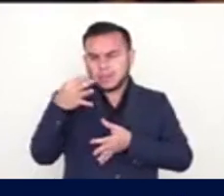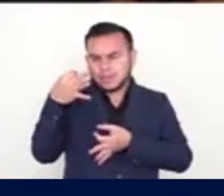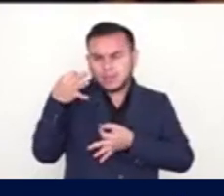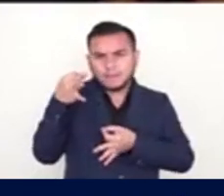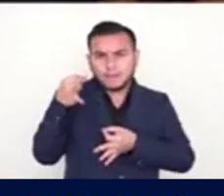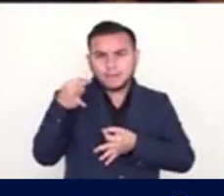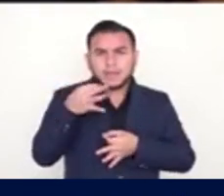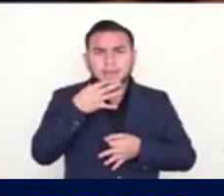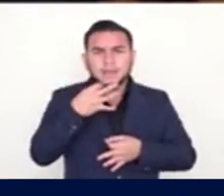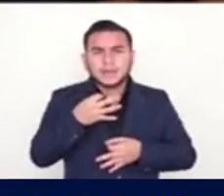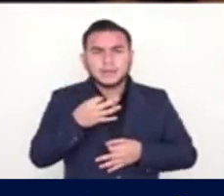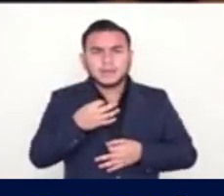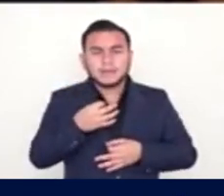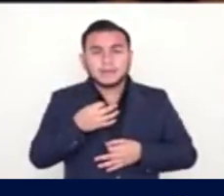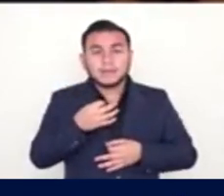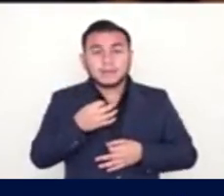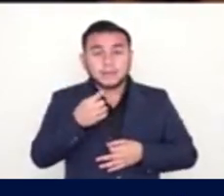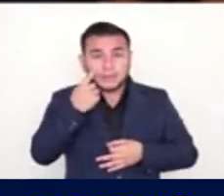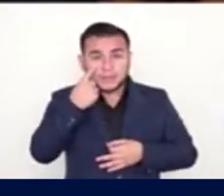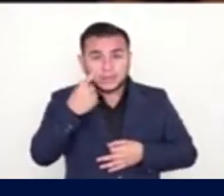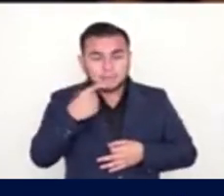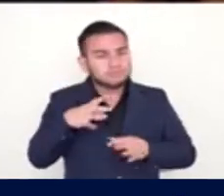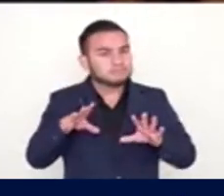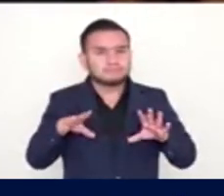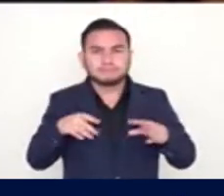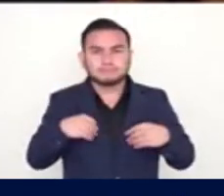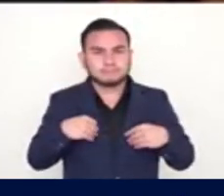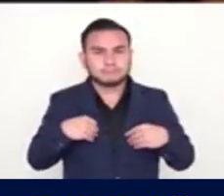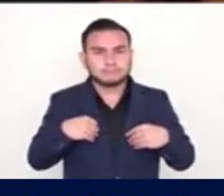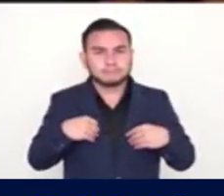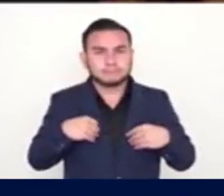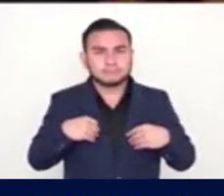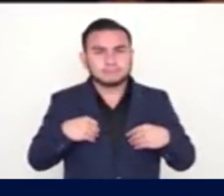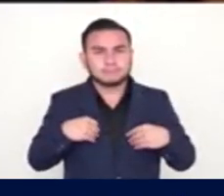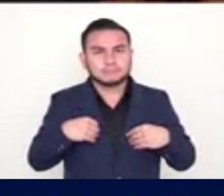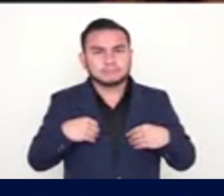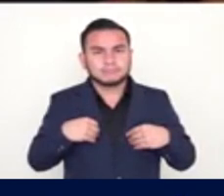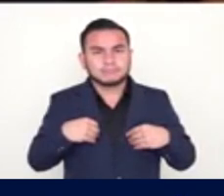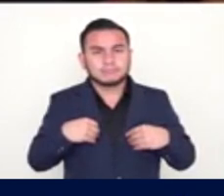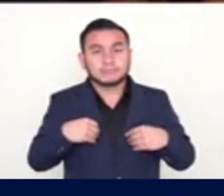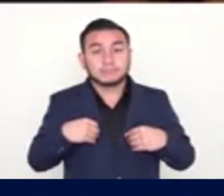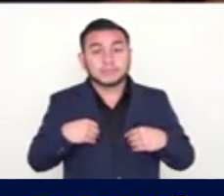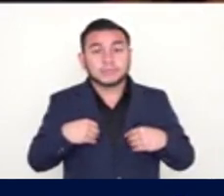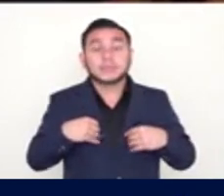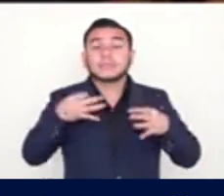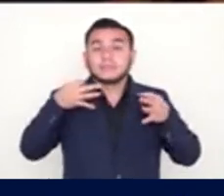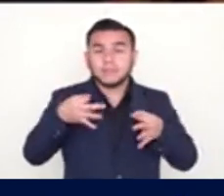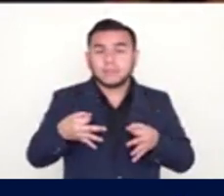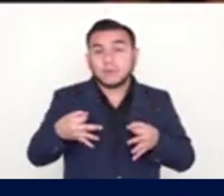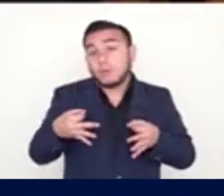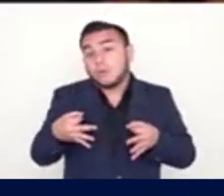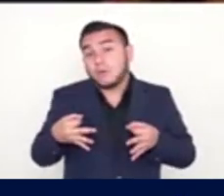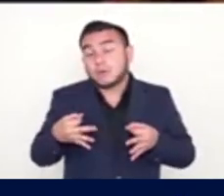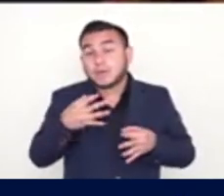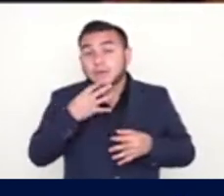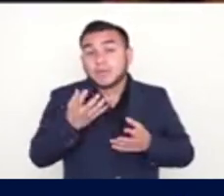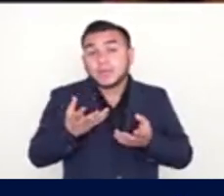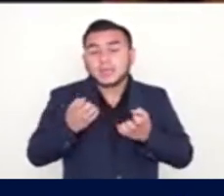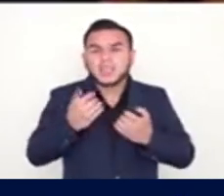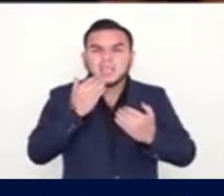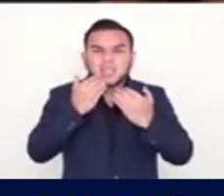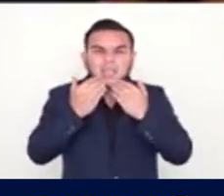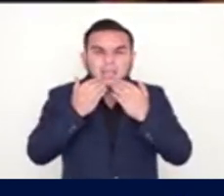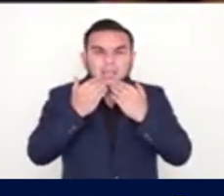documentos, me gustaría saber si usted va a negar que son documentos oficiales de su gobierno. Uh-huh. Y además quisiera que me